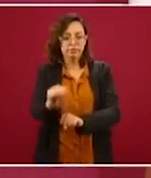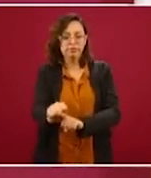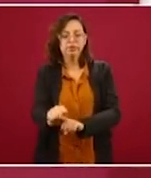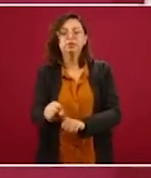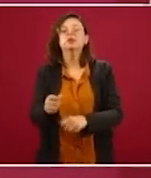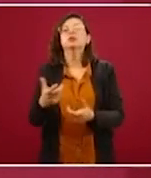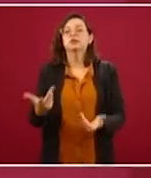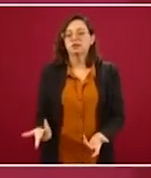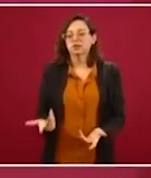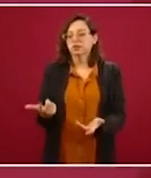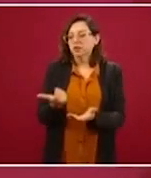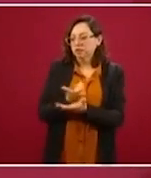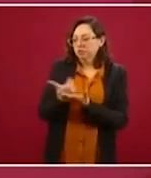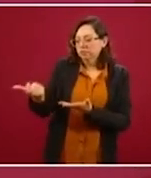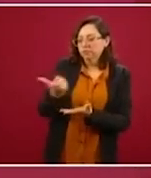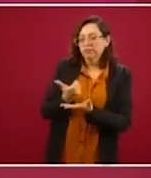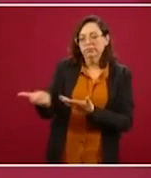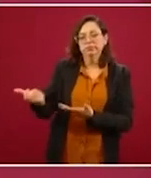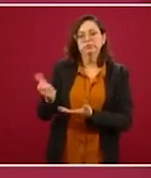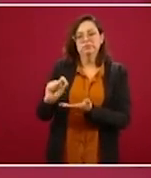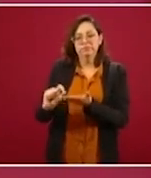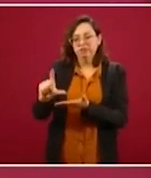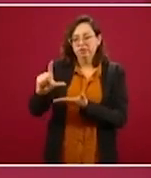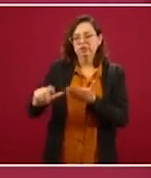fuese salario mínimo.